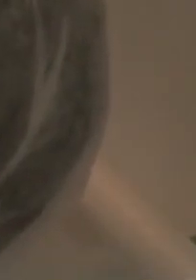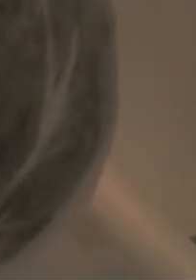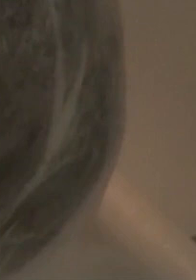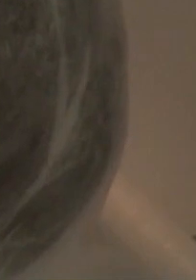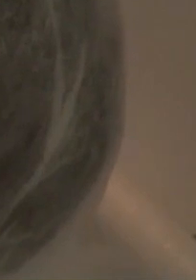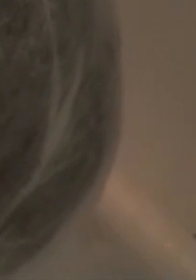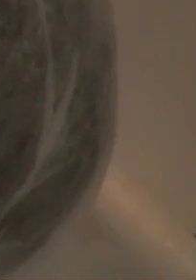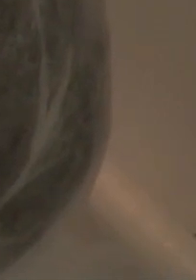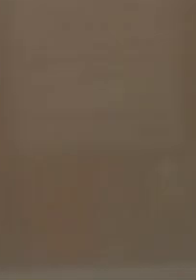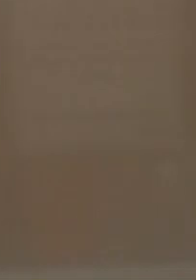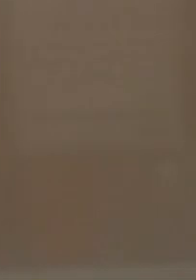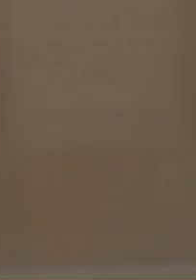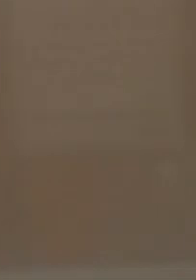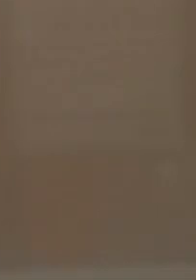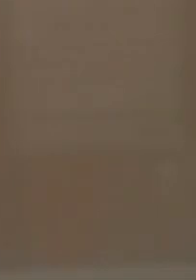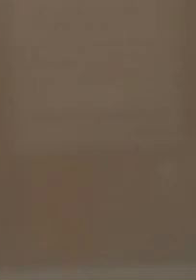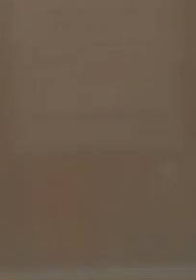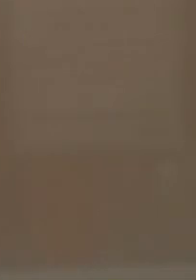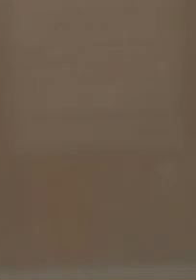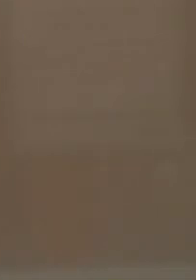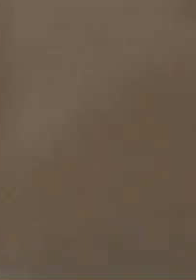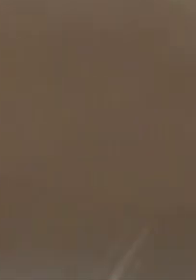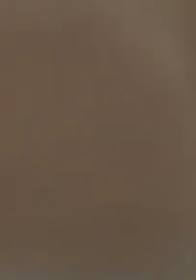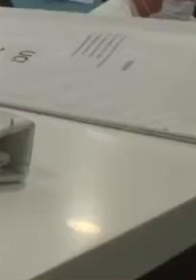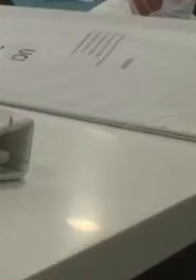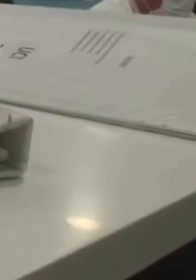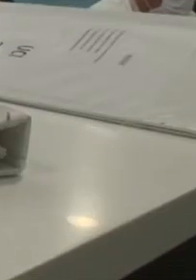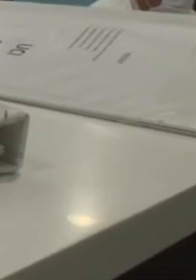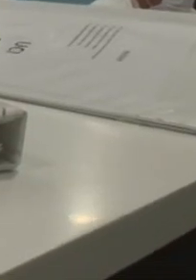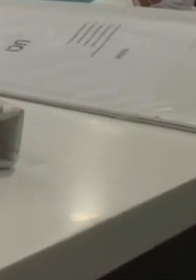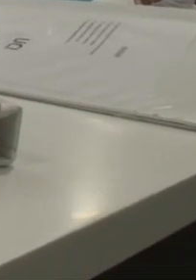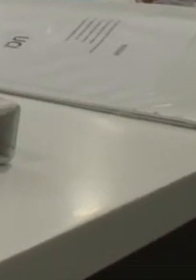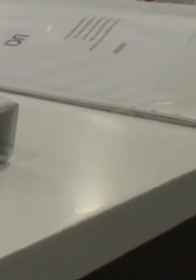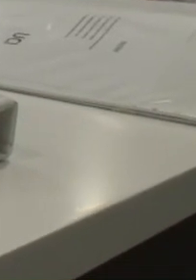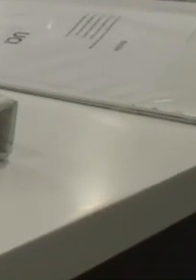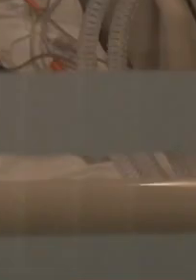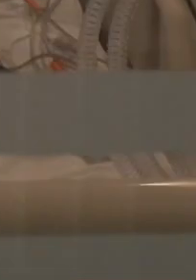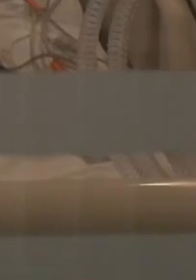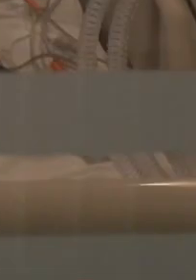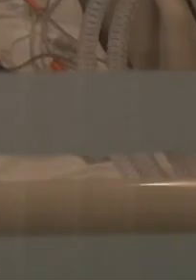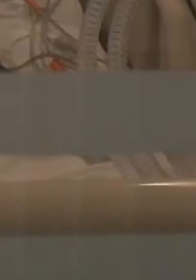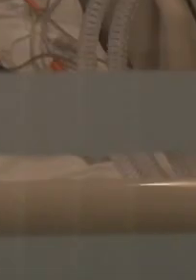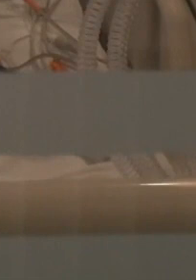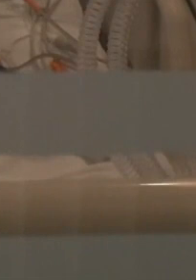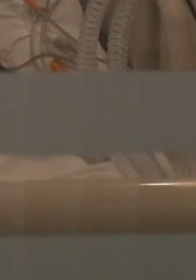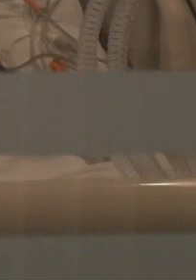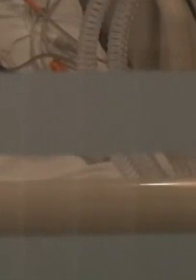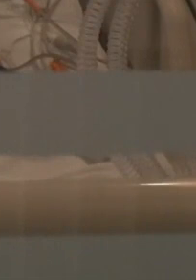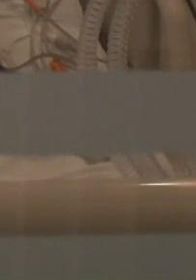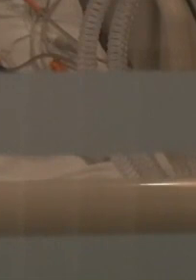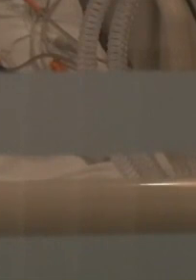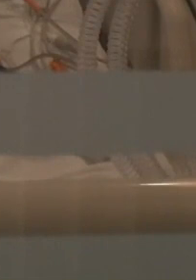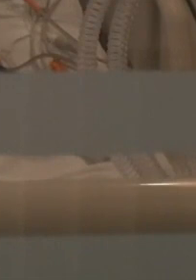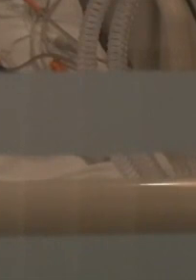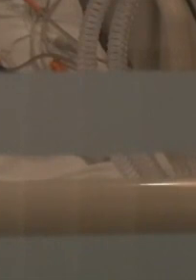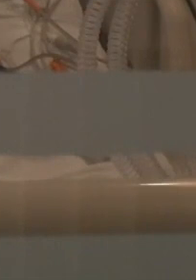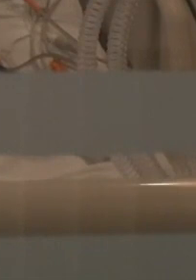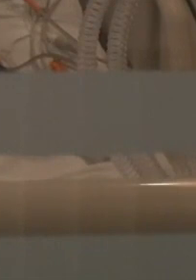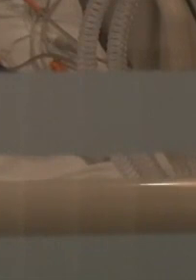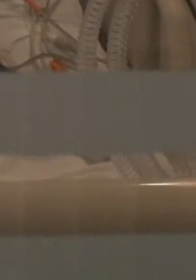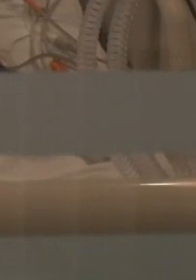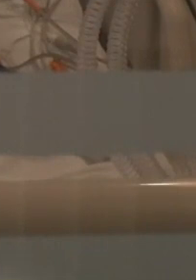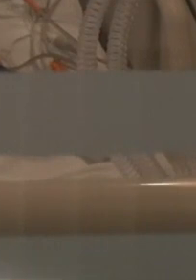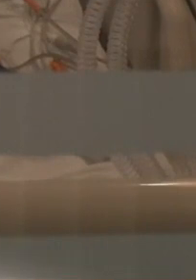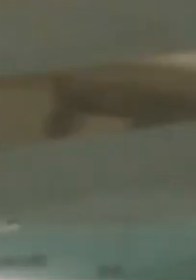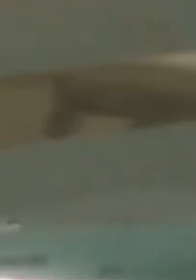la subsecretaria DASA entregó más información porque se le preguntó respecto al informe epidemiológico. Ella dijo